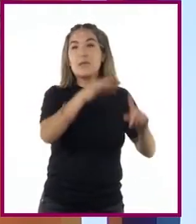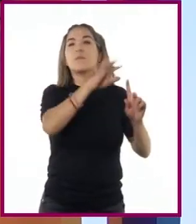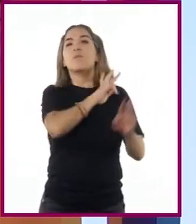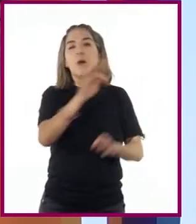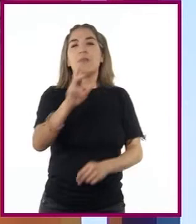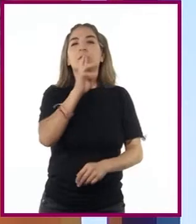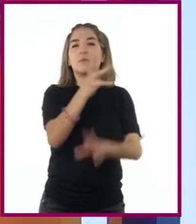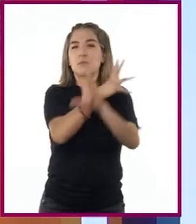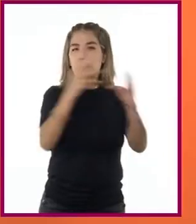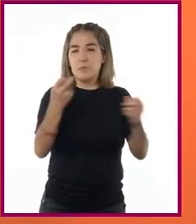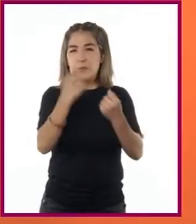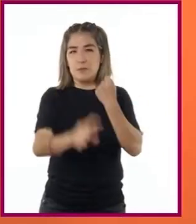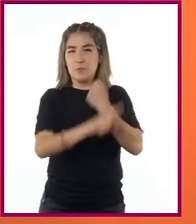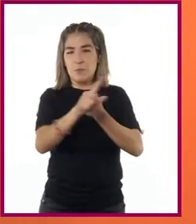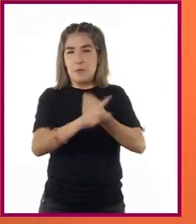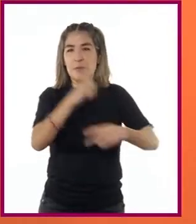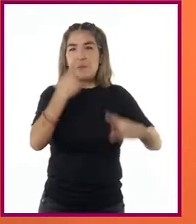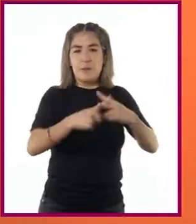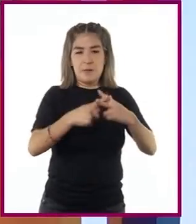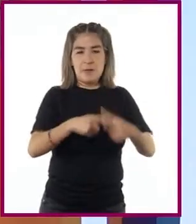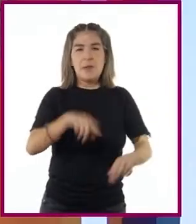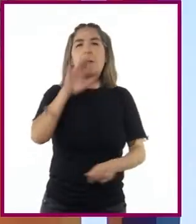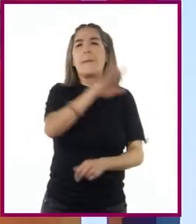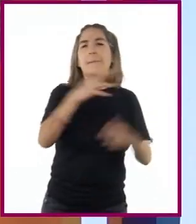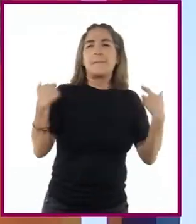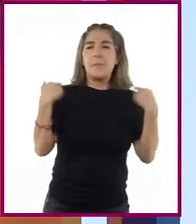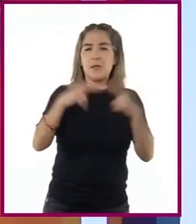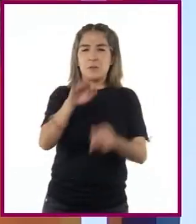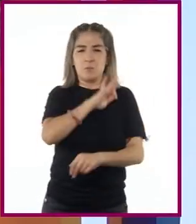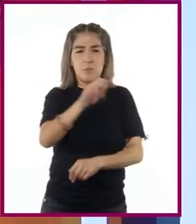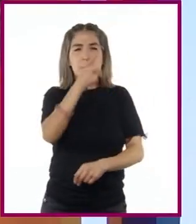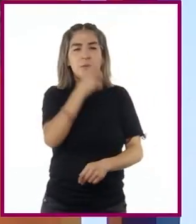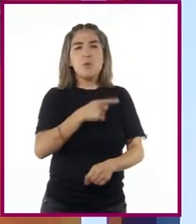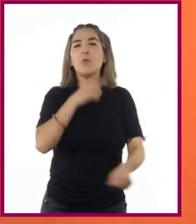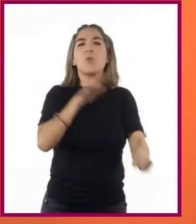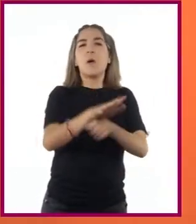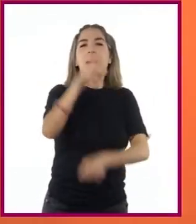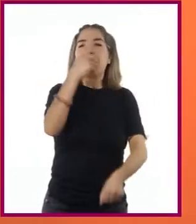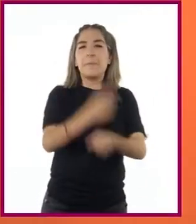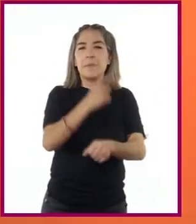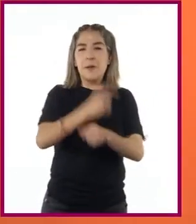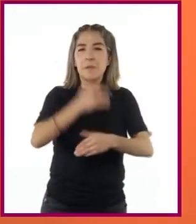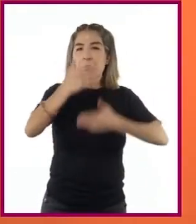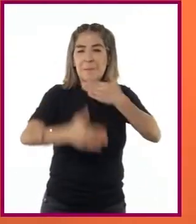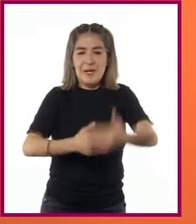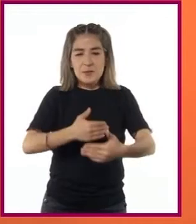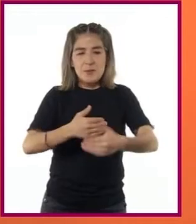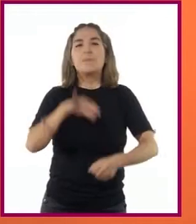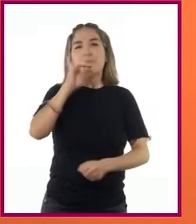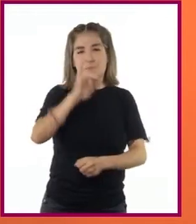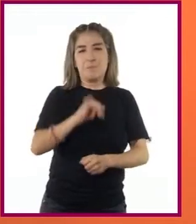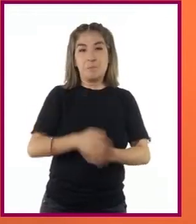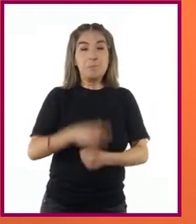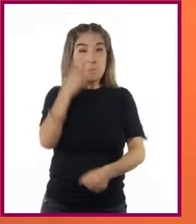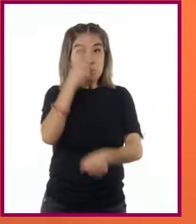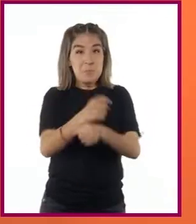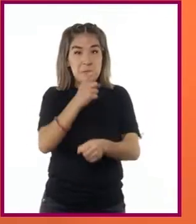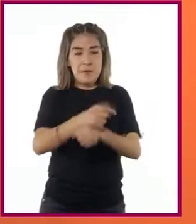problema. Maestra, ¿nos puedes decir cuál es el primer paso? Claro, paso